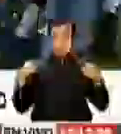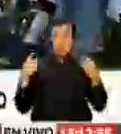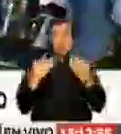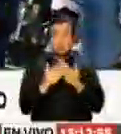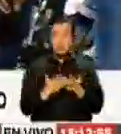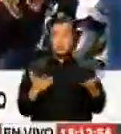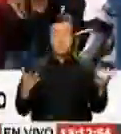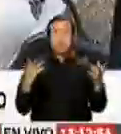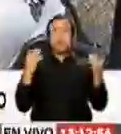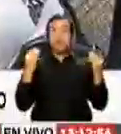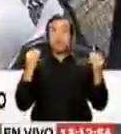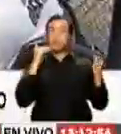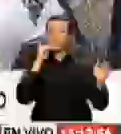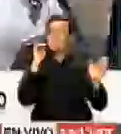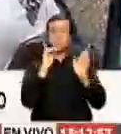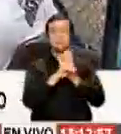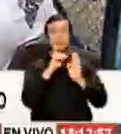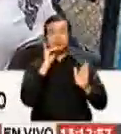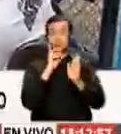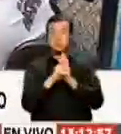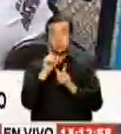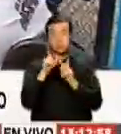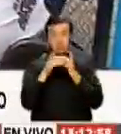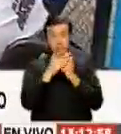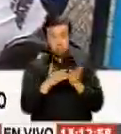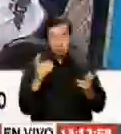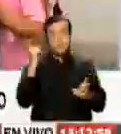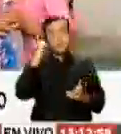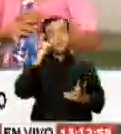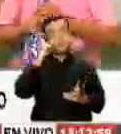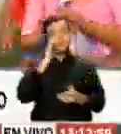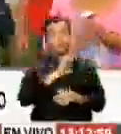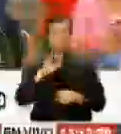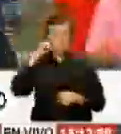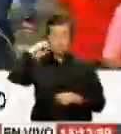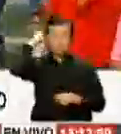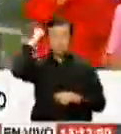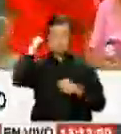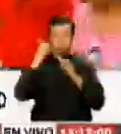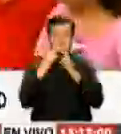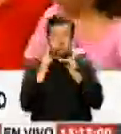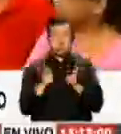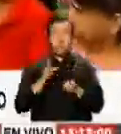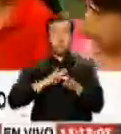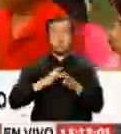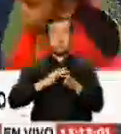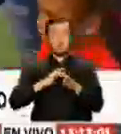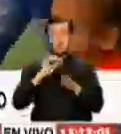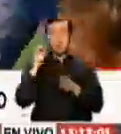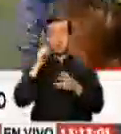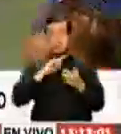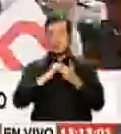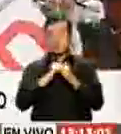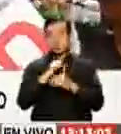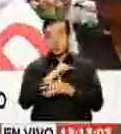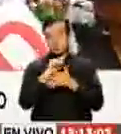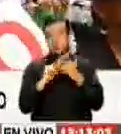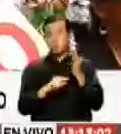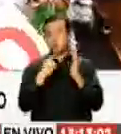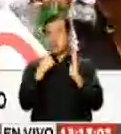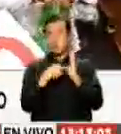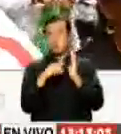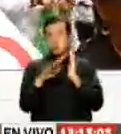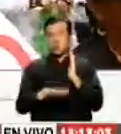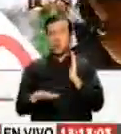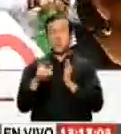recepta centenas de denuncias y reclamos de personas que consideran que sus derechos humanos están en riesgo o han sido vulnerados. Por ejemplo, aquí en